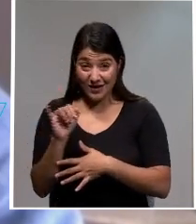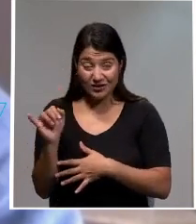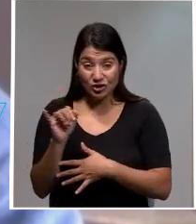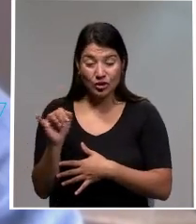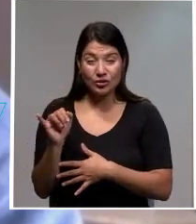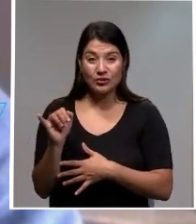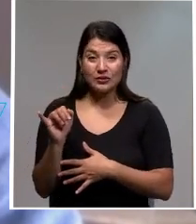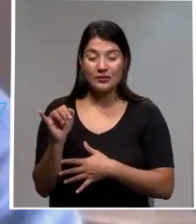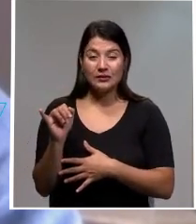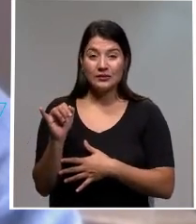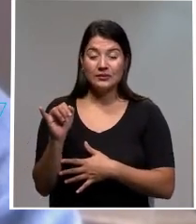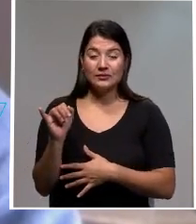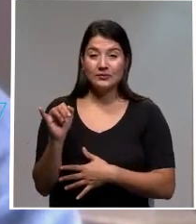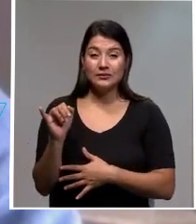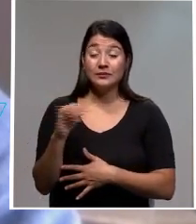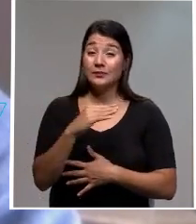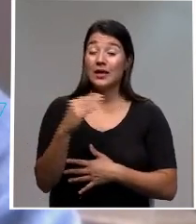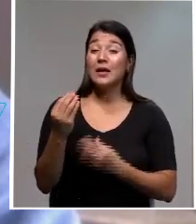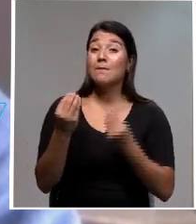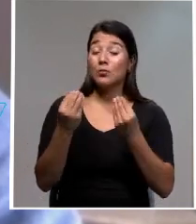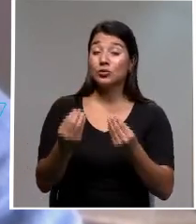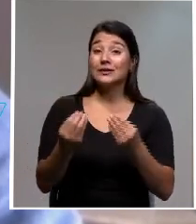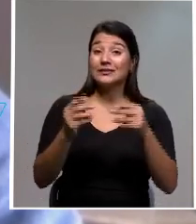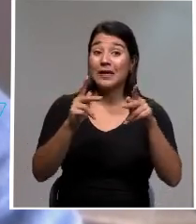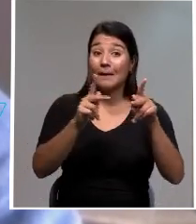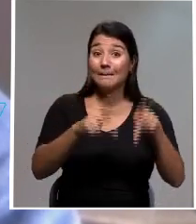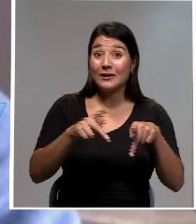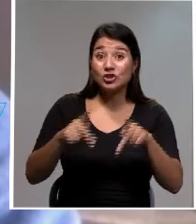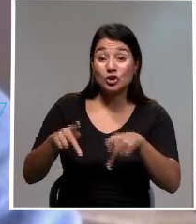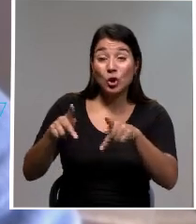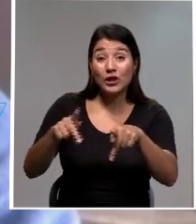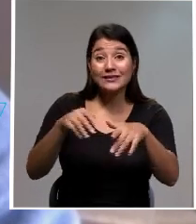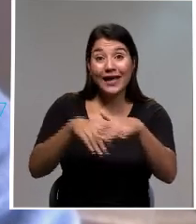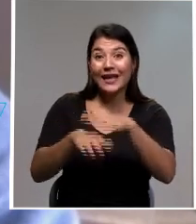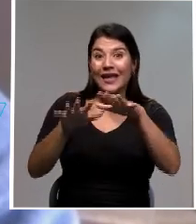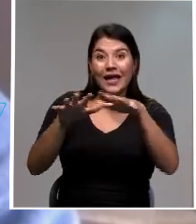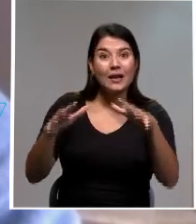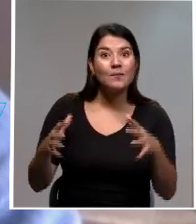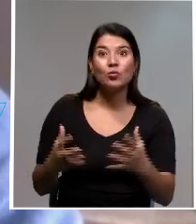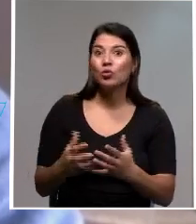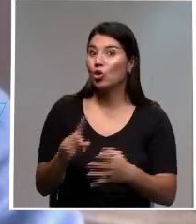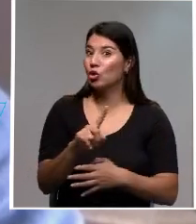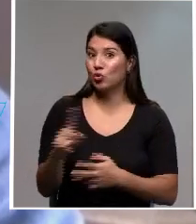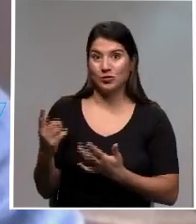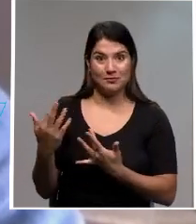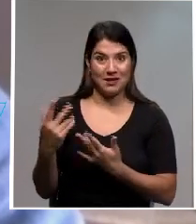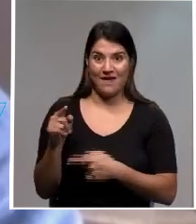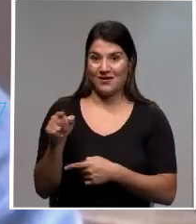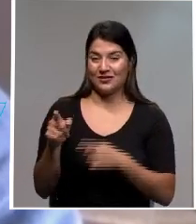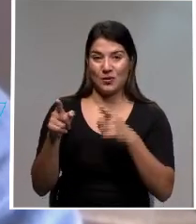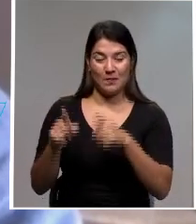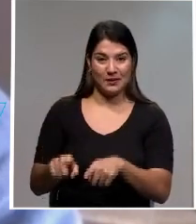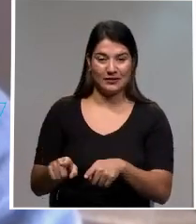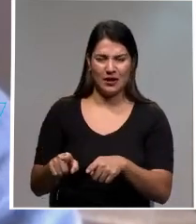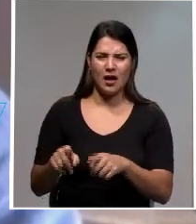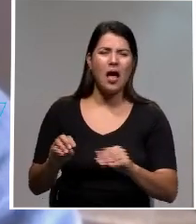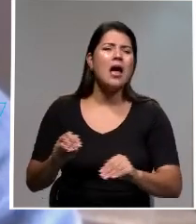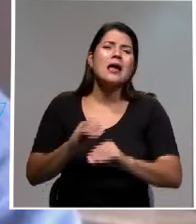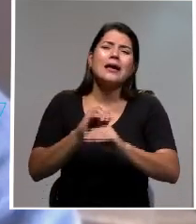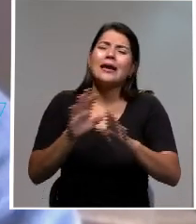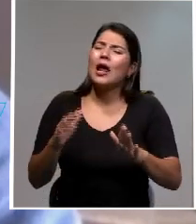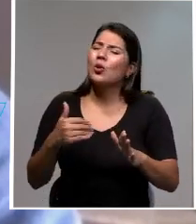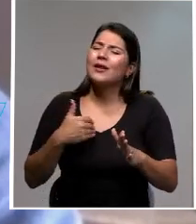de la población global no esperaban, obviamente causa un impacto muy